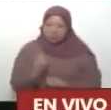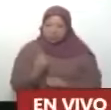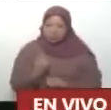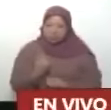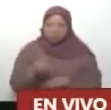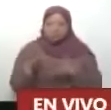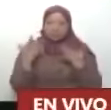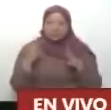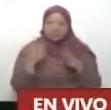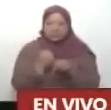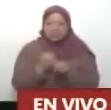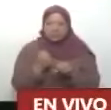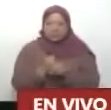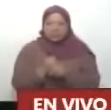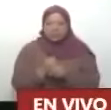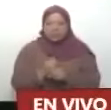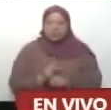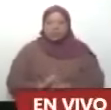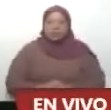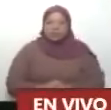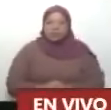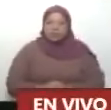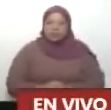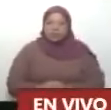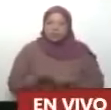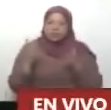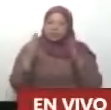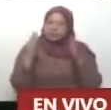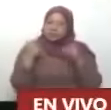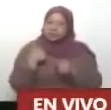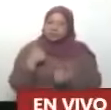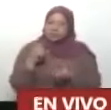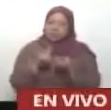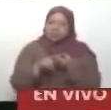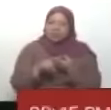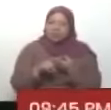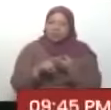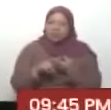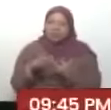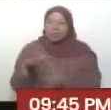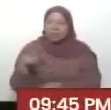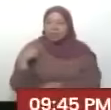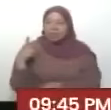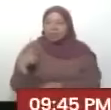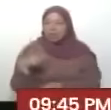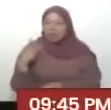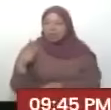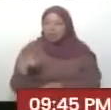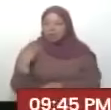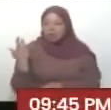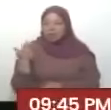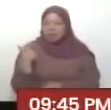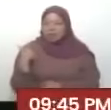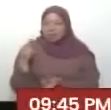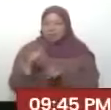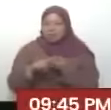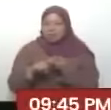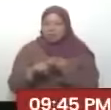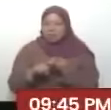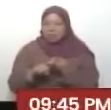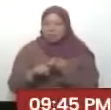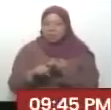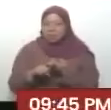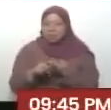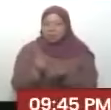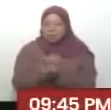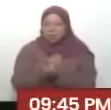un aplauso a Silita, ¿vale? Silita, inolegante, doña Silita. la dueña de